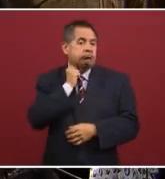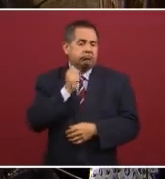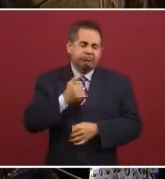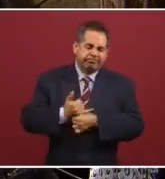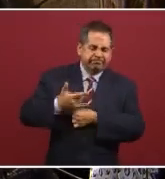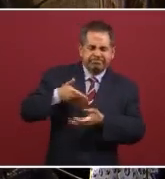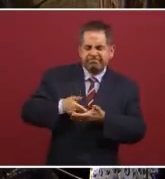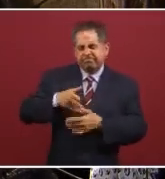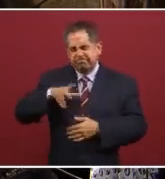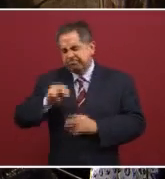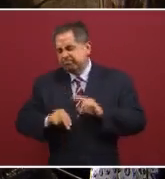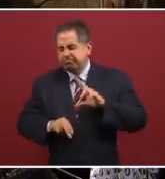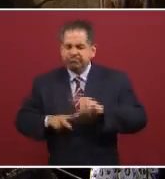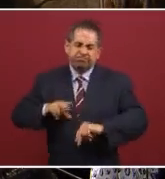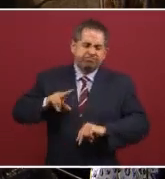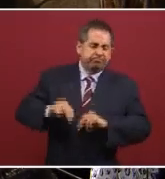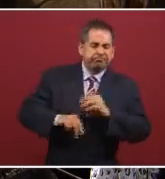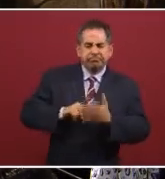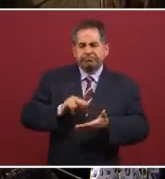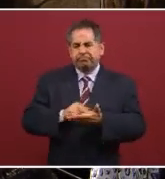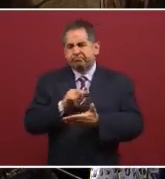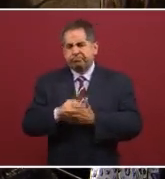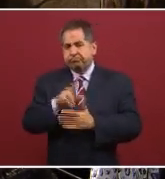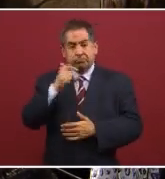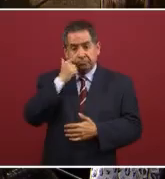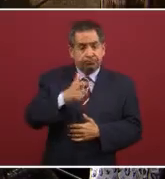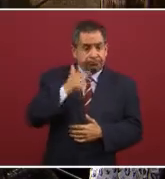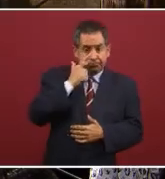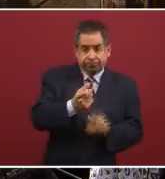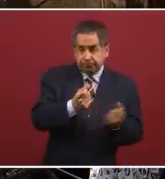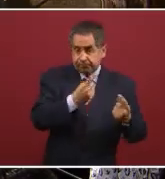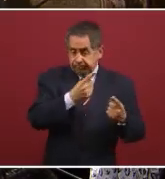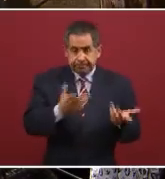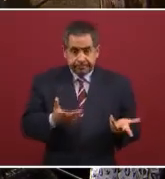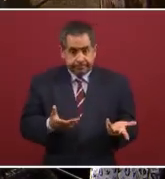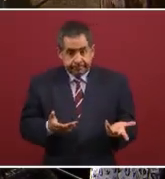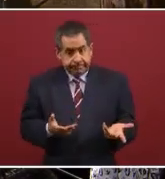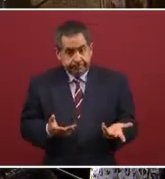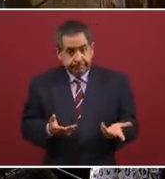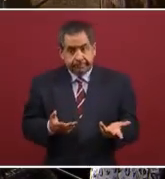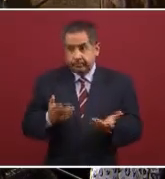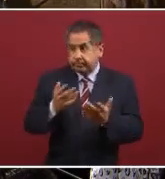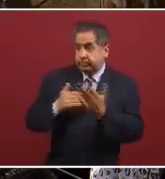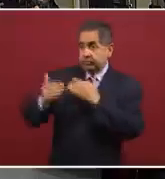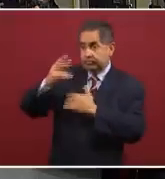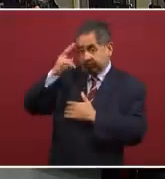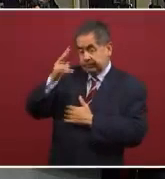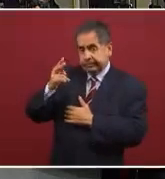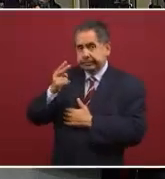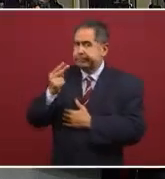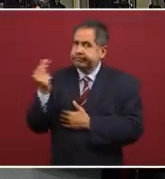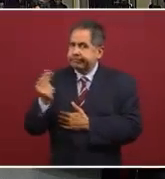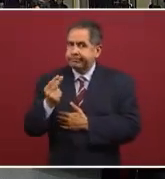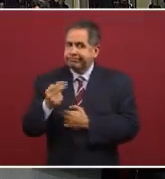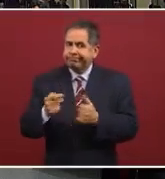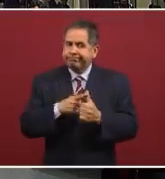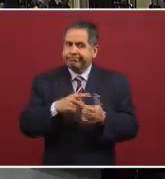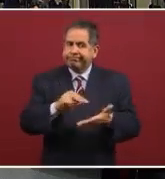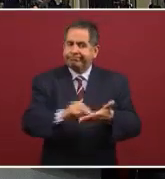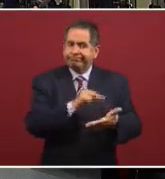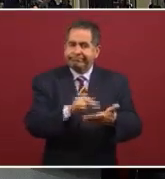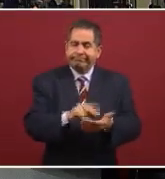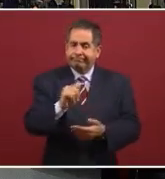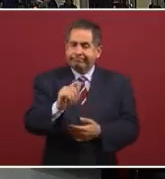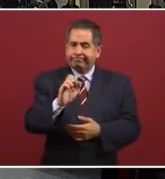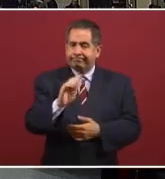para la ratificación del Senado. Mucho de del crecimiento que se espera para México depende también, los analistas han dicho, de